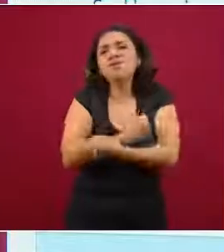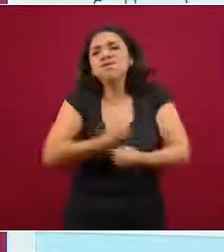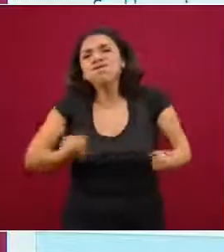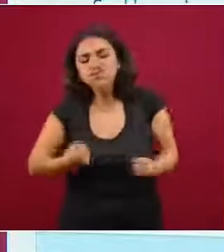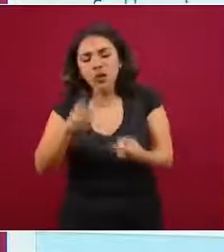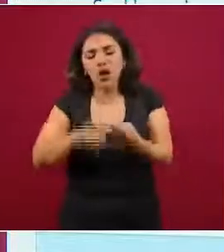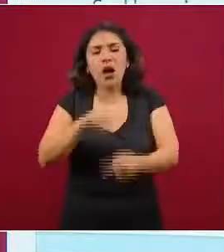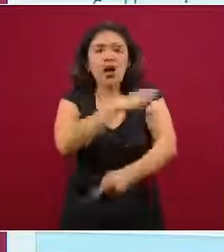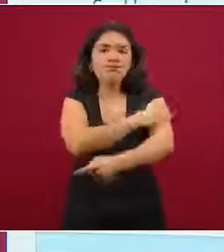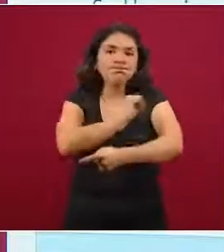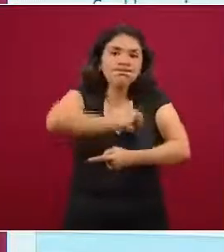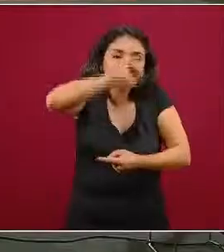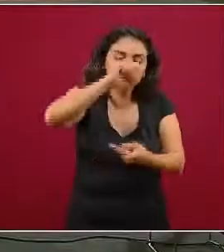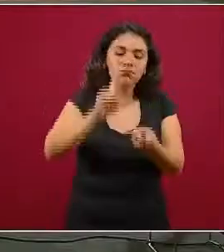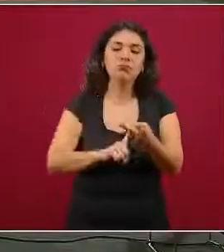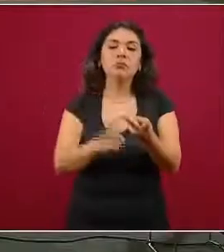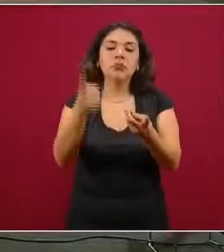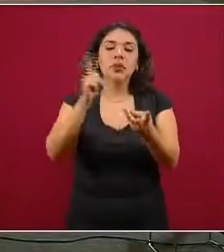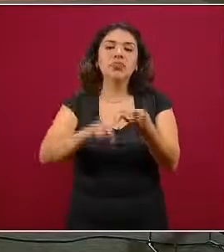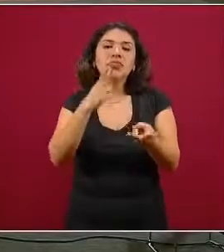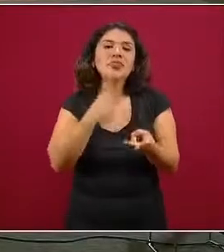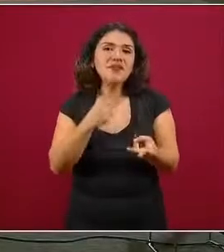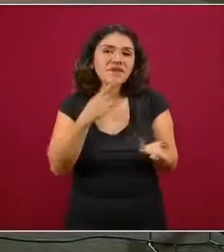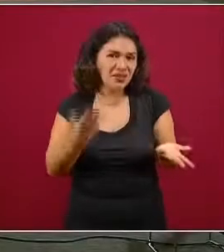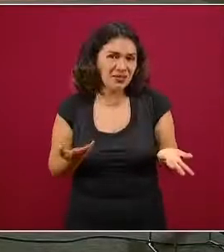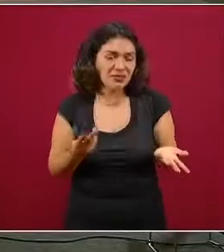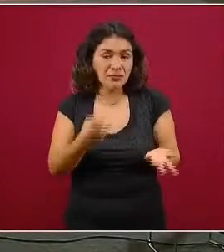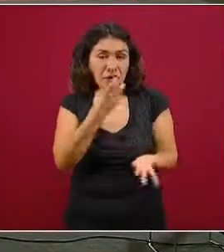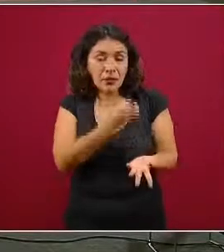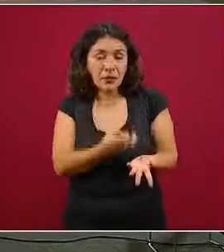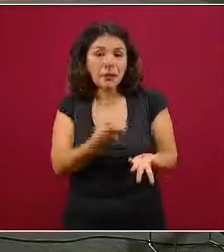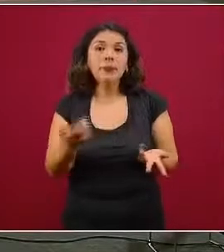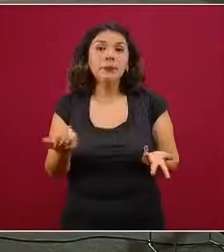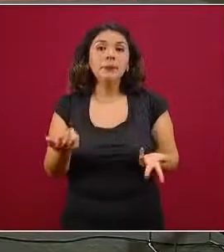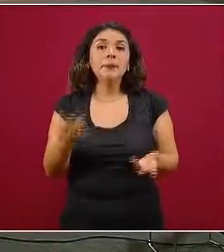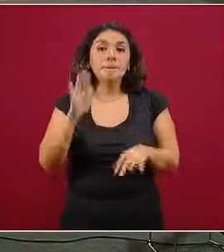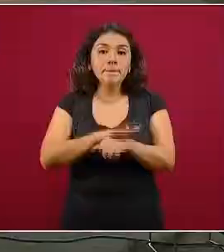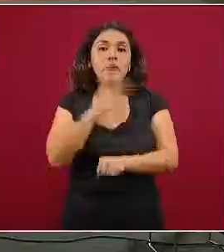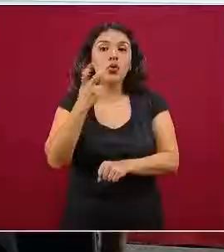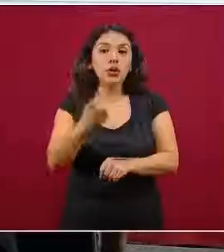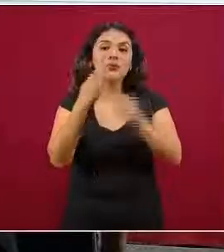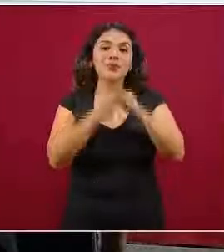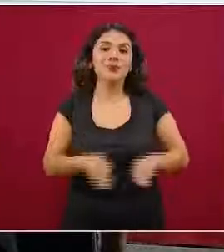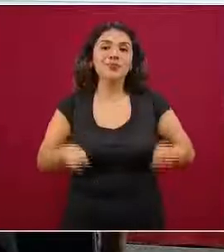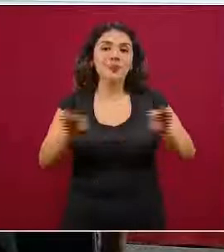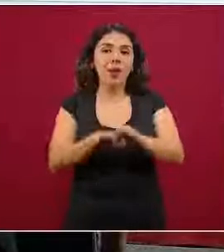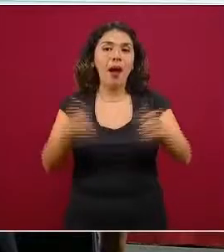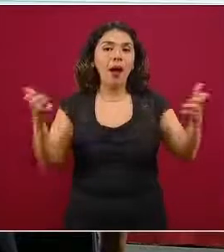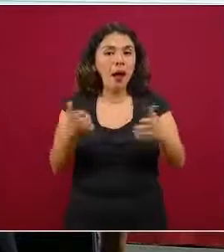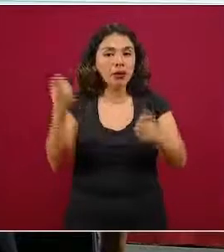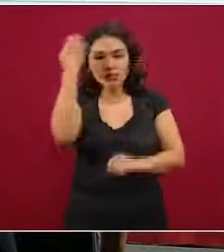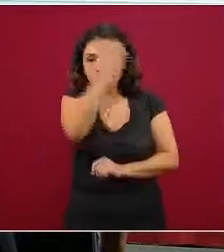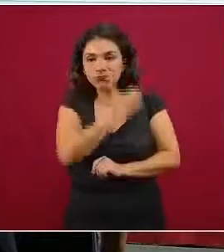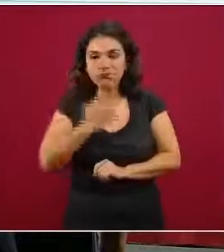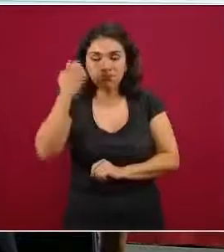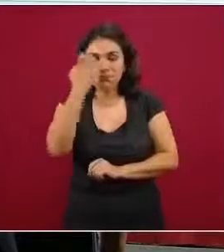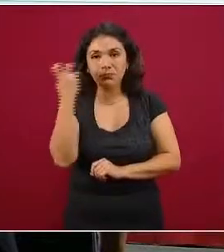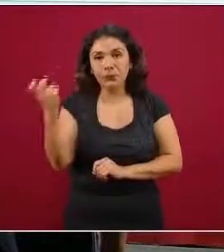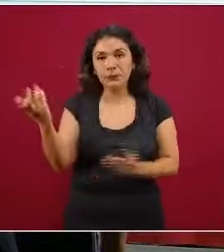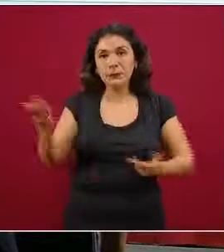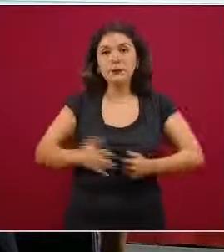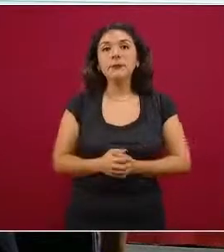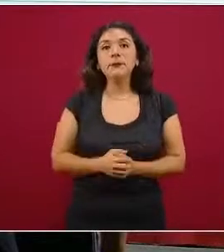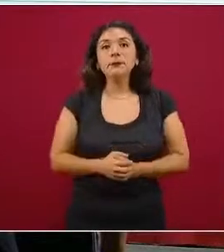como hipertensión, como diabetes. Y entonces, por ello también es importante realizar este análisis. La siguiente, por